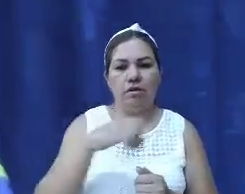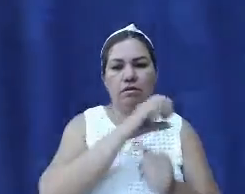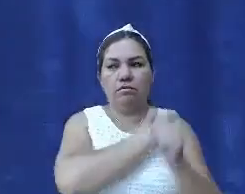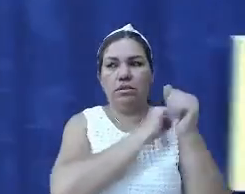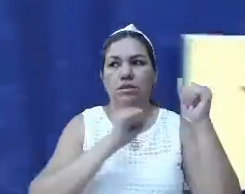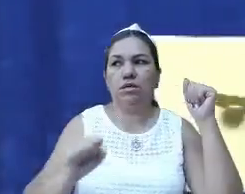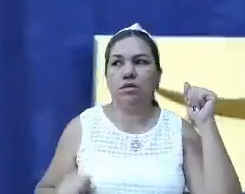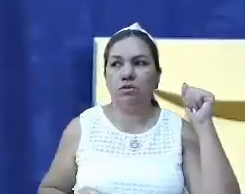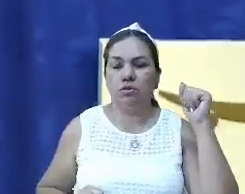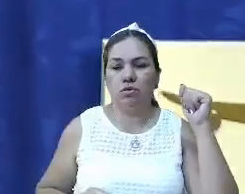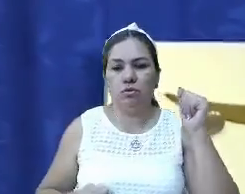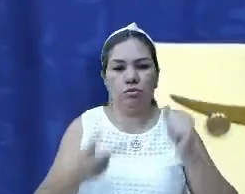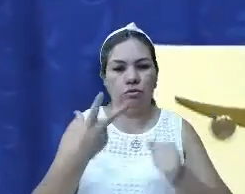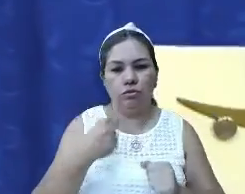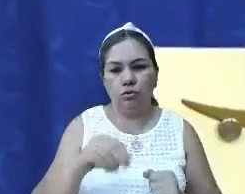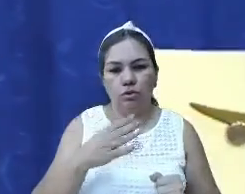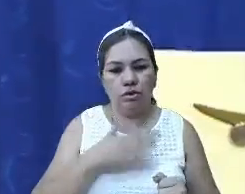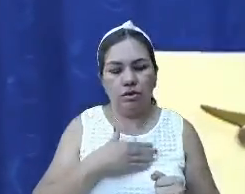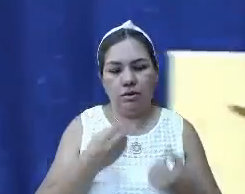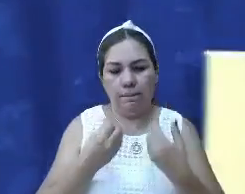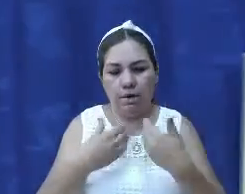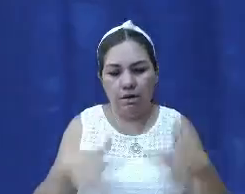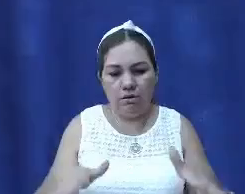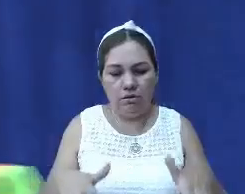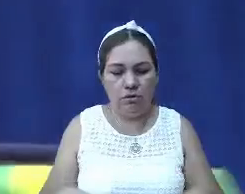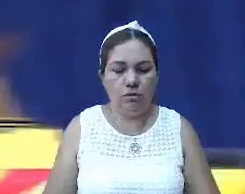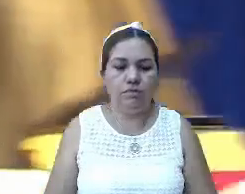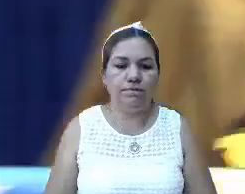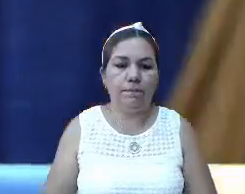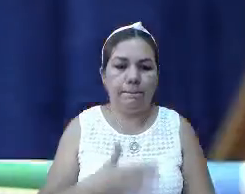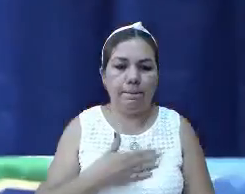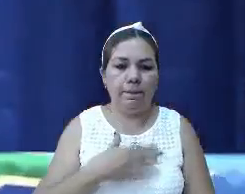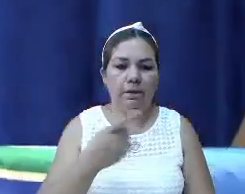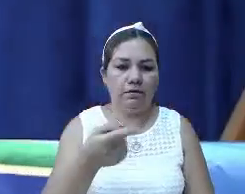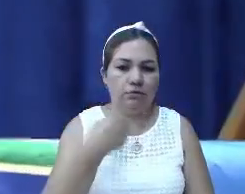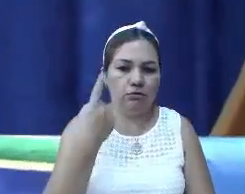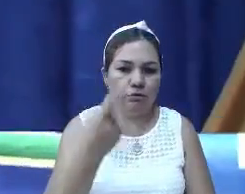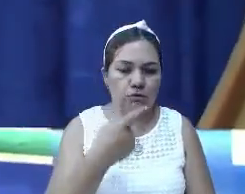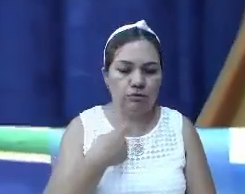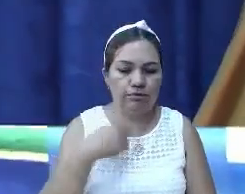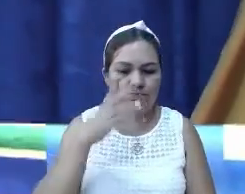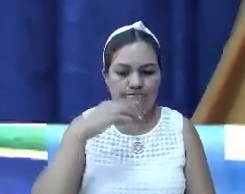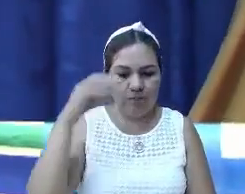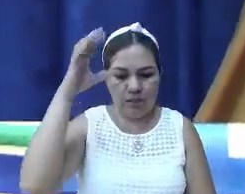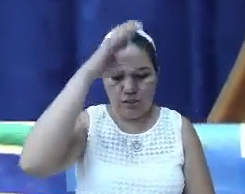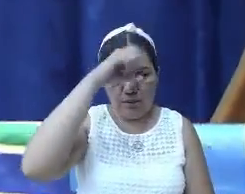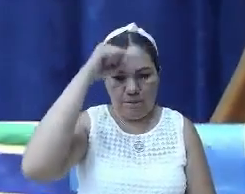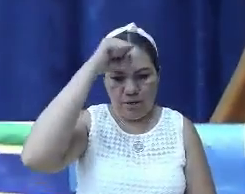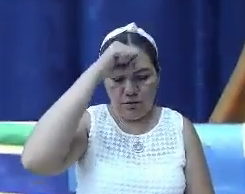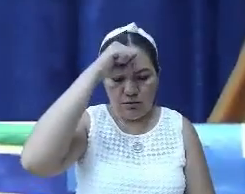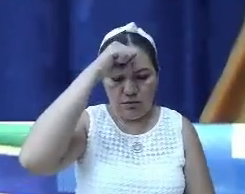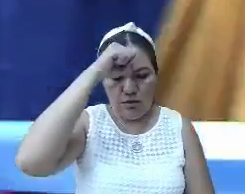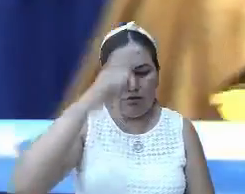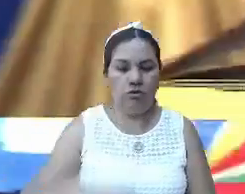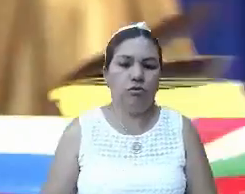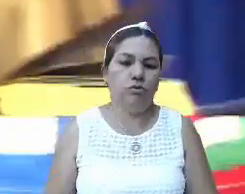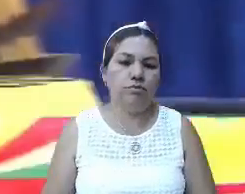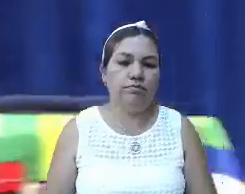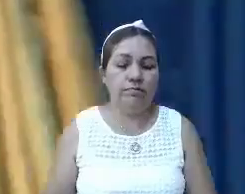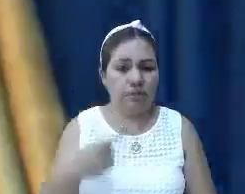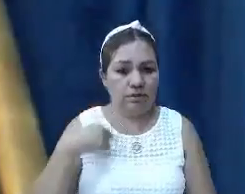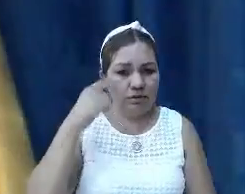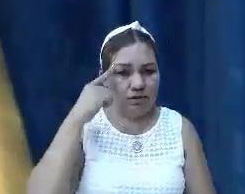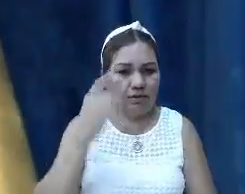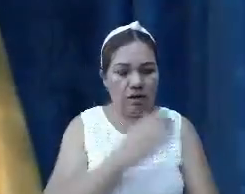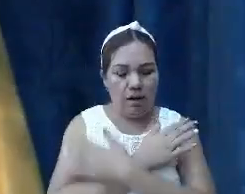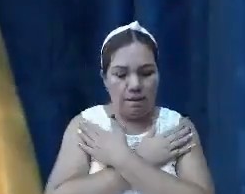El Señor no quiere que ninguno se pierda, sino que todos procedan al arrepentimiento. Se dan cuenta del amor y